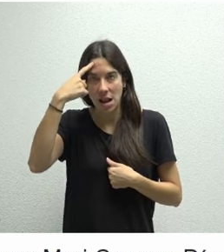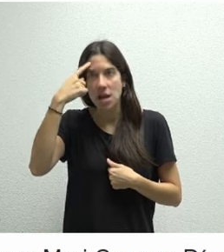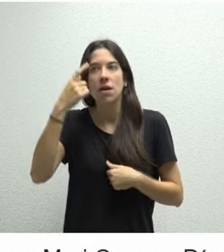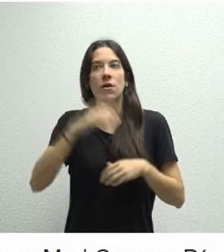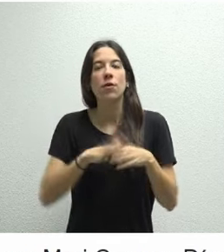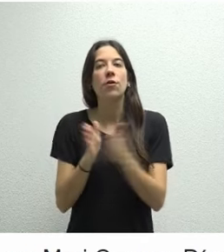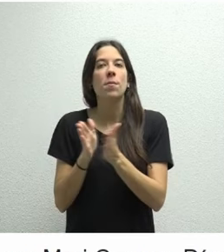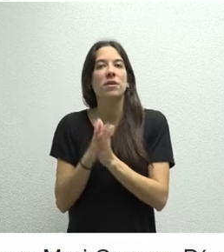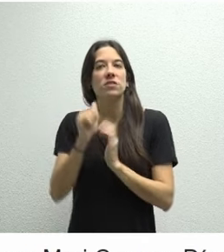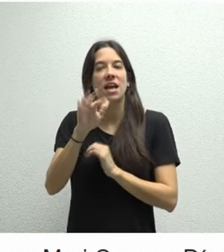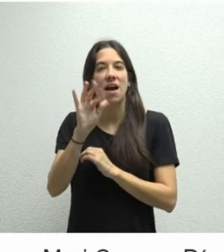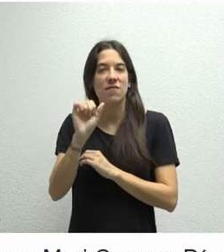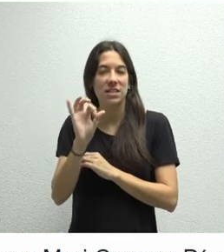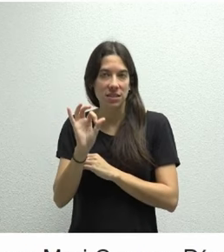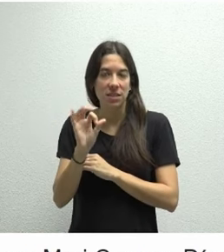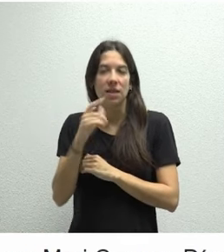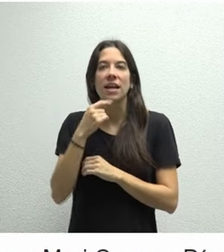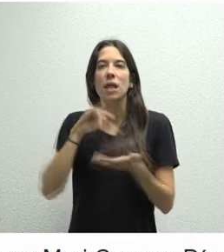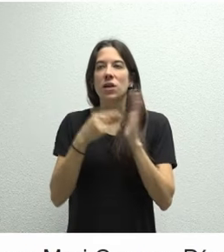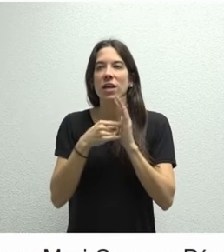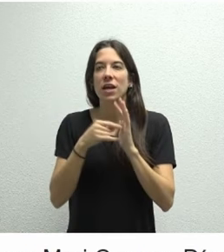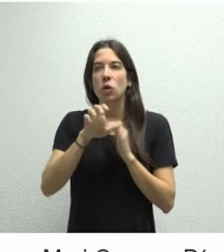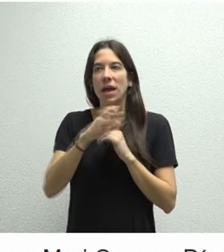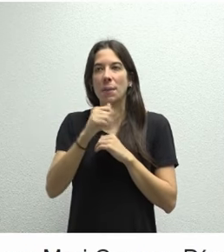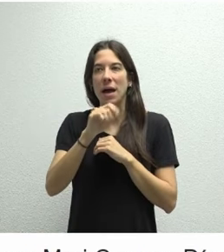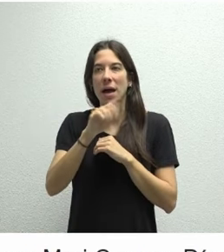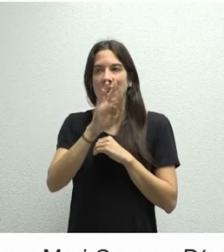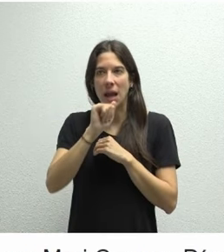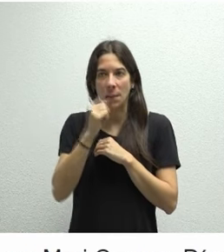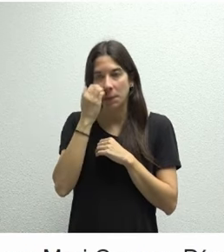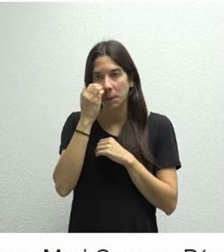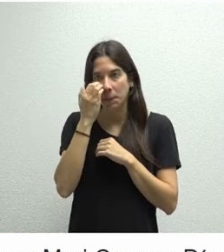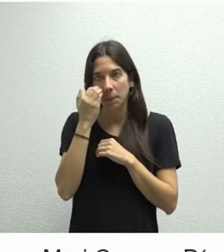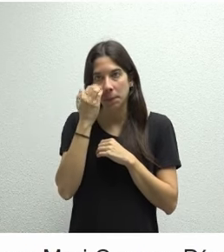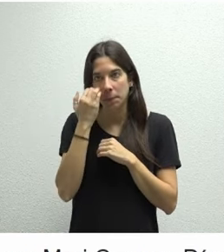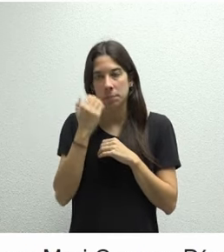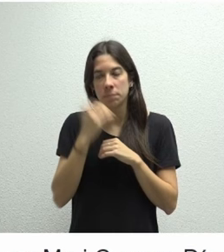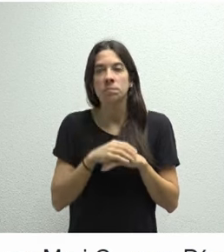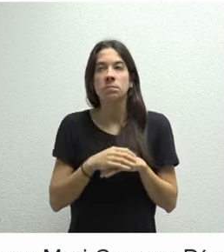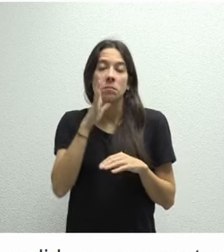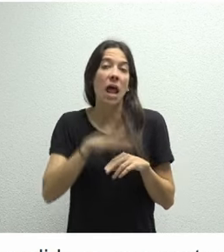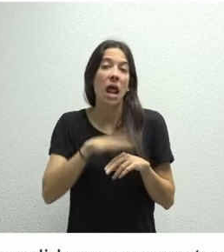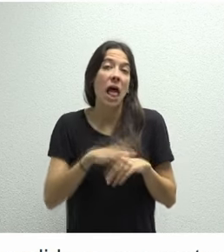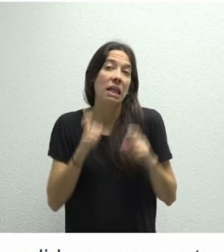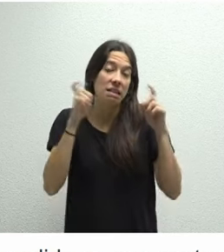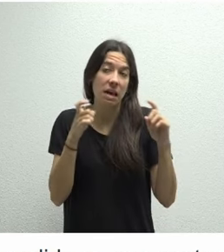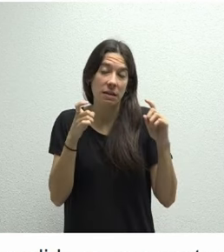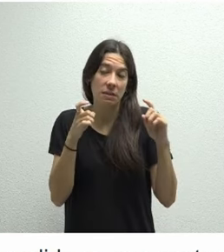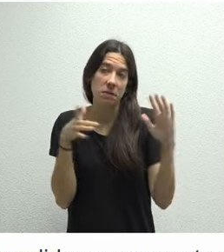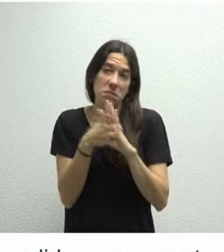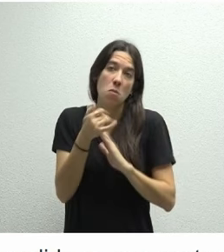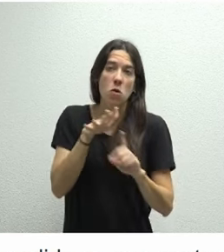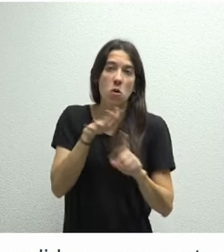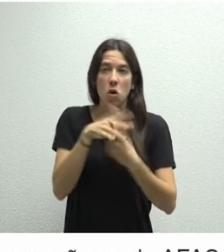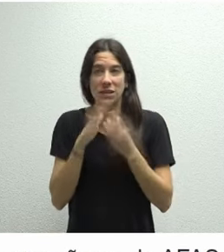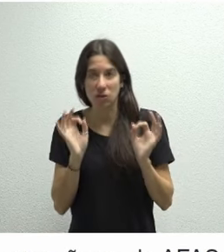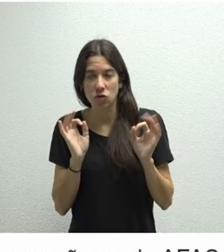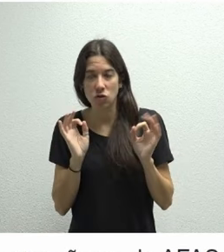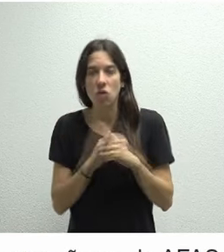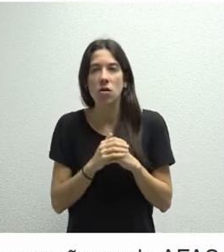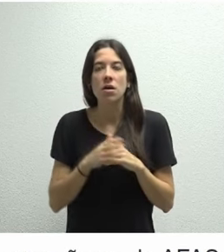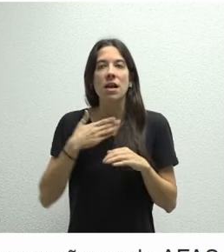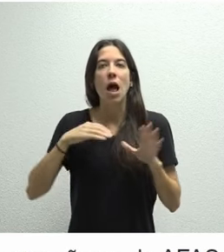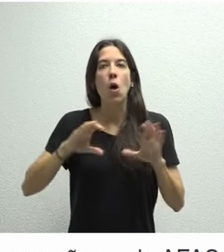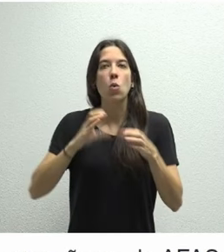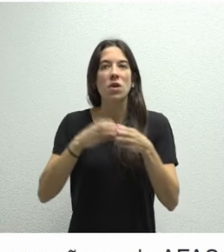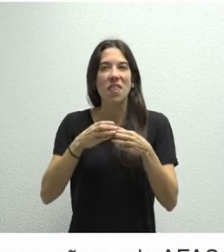afas en el proyecto de batra Eh entonces Bueno pues por situar un poco la nuestra unidad de Salud Mental